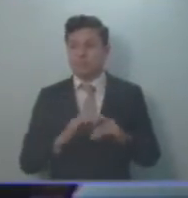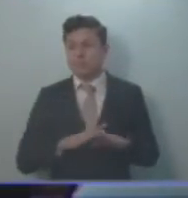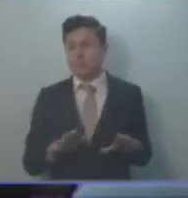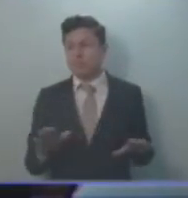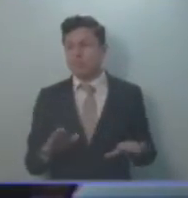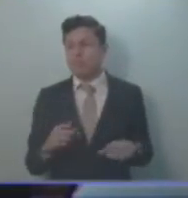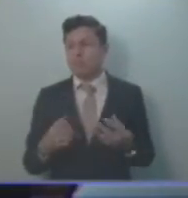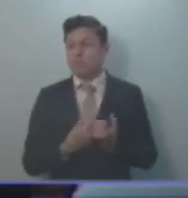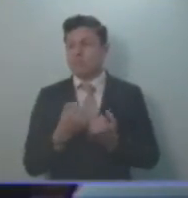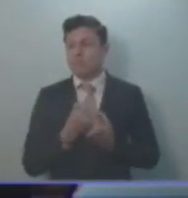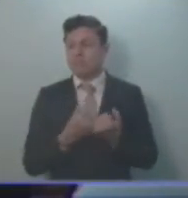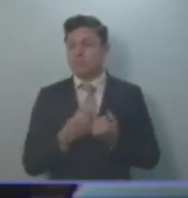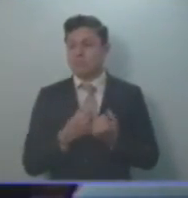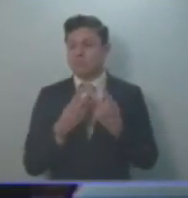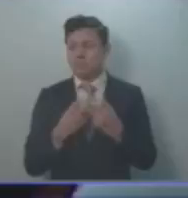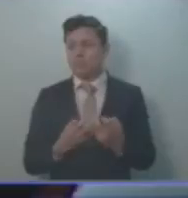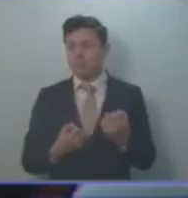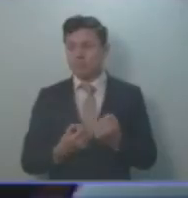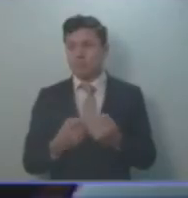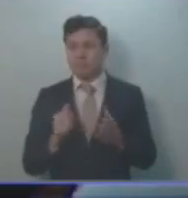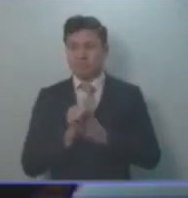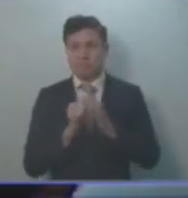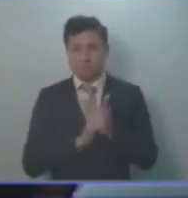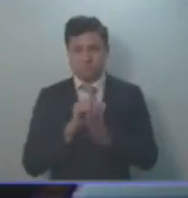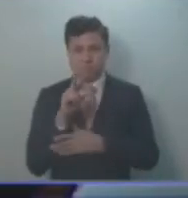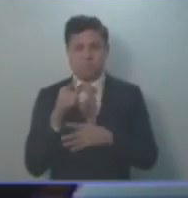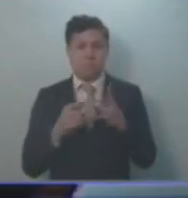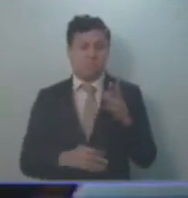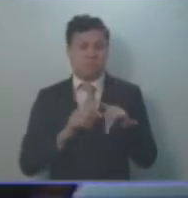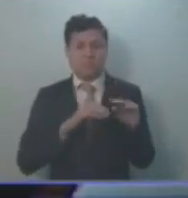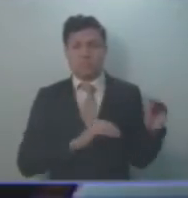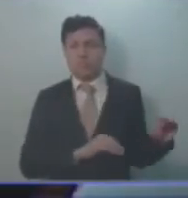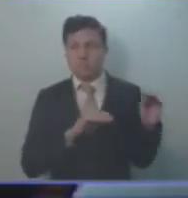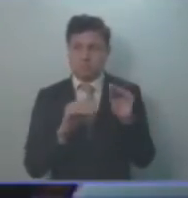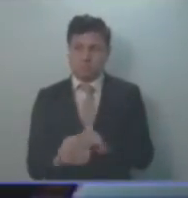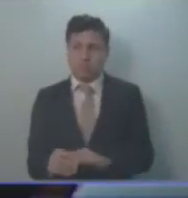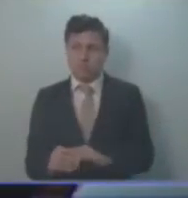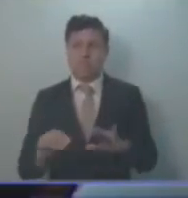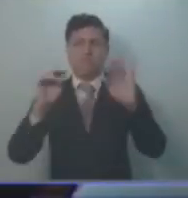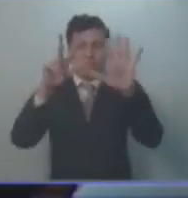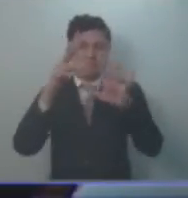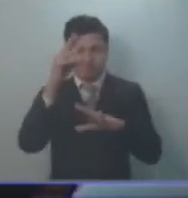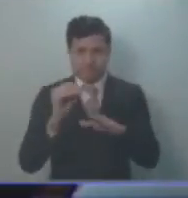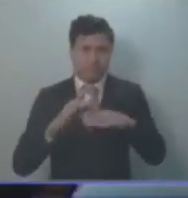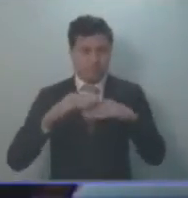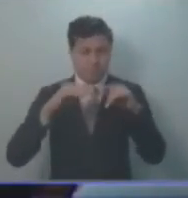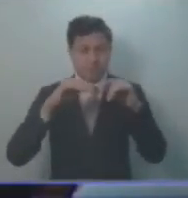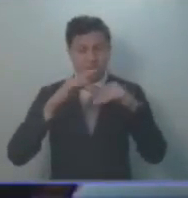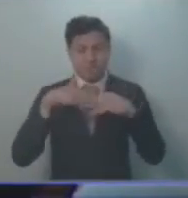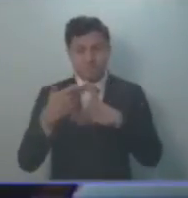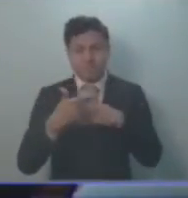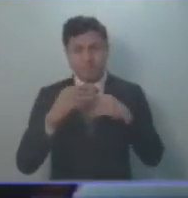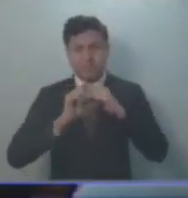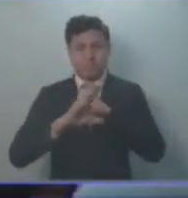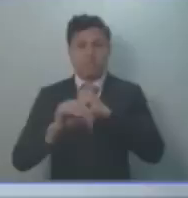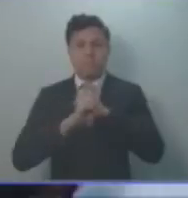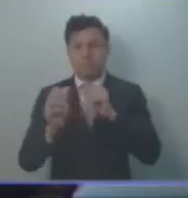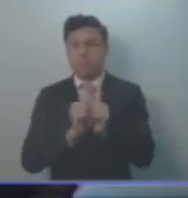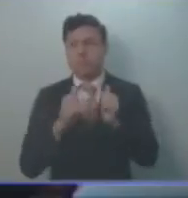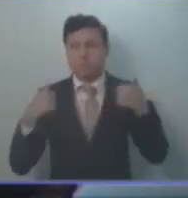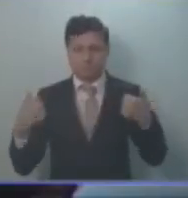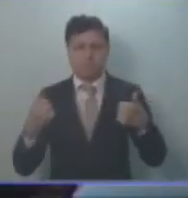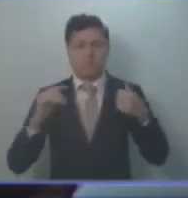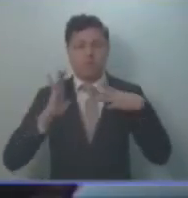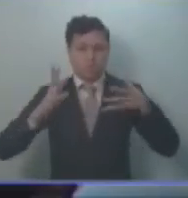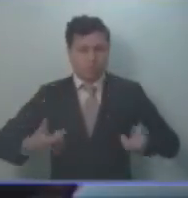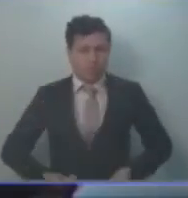tratamiento respectivo. Artículo 2. El presente decreto entrará en vigencia 8 días después de su publicación en